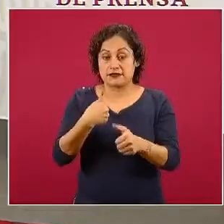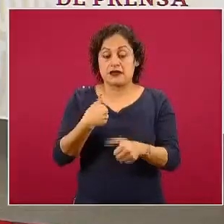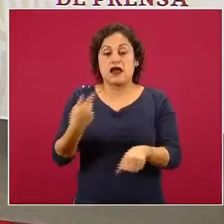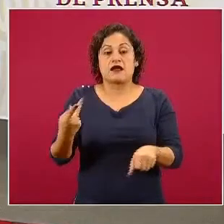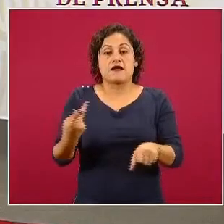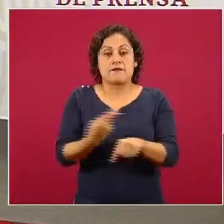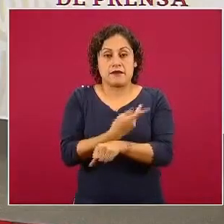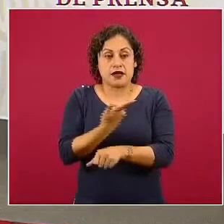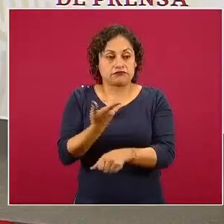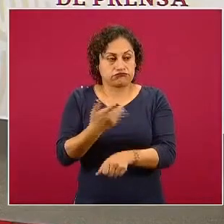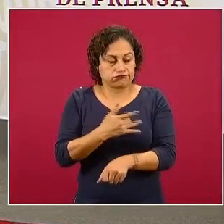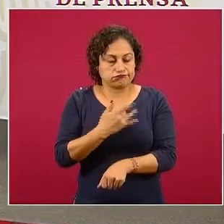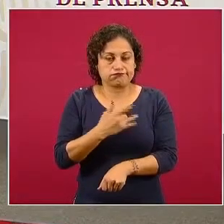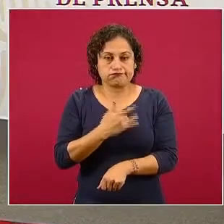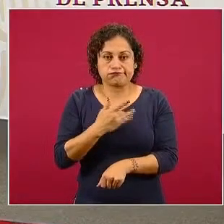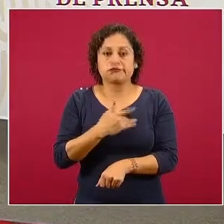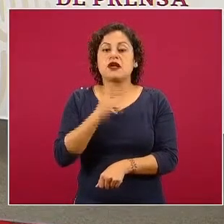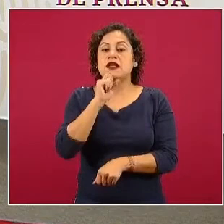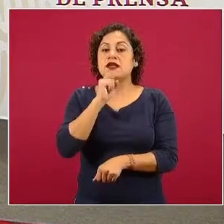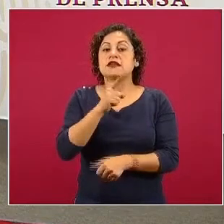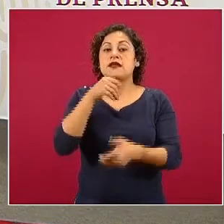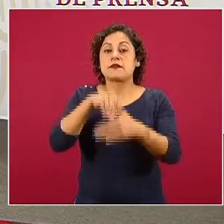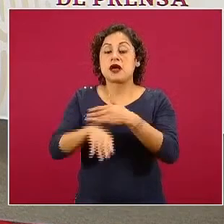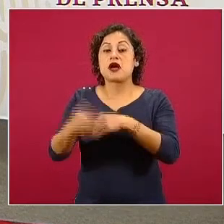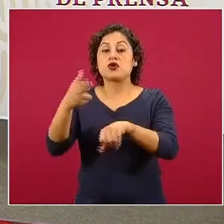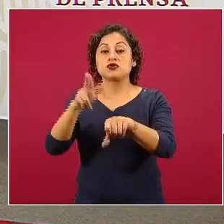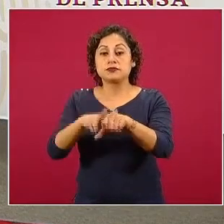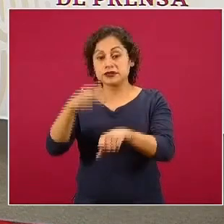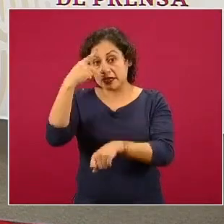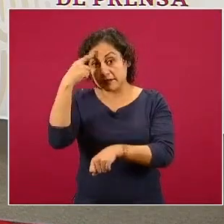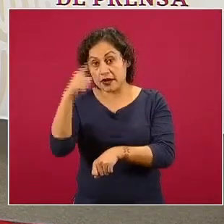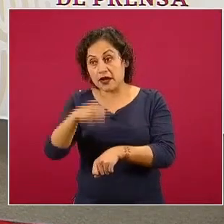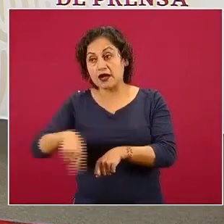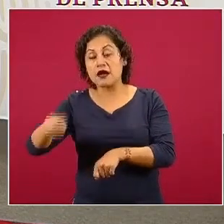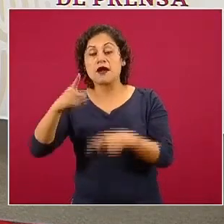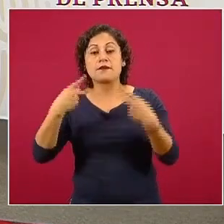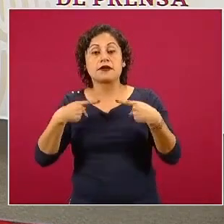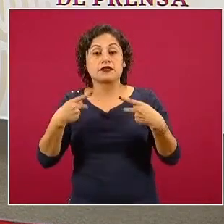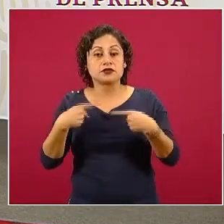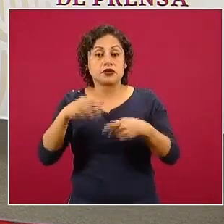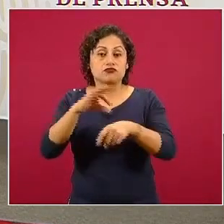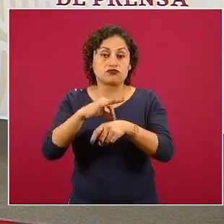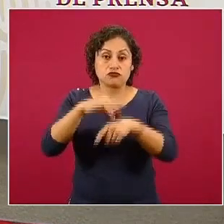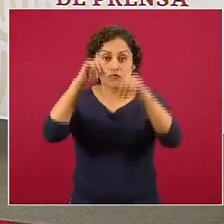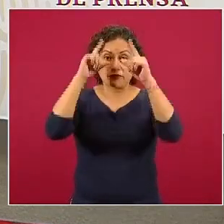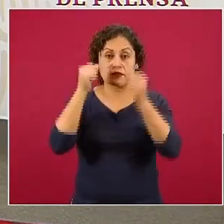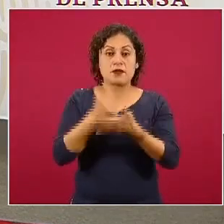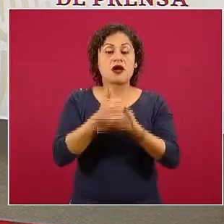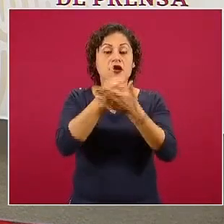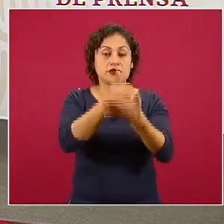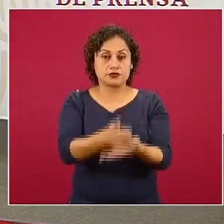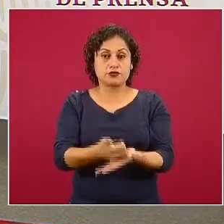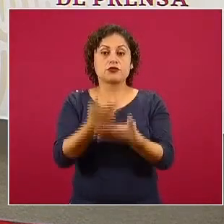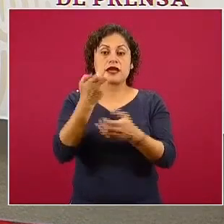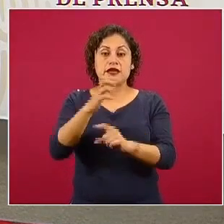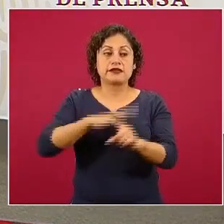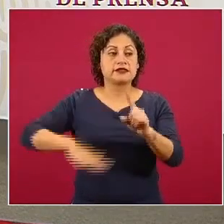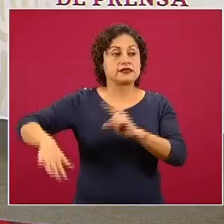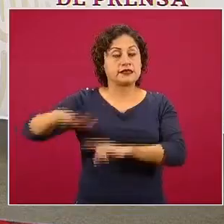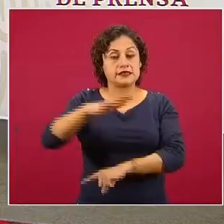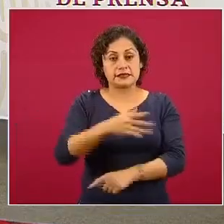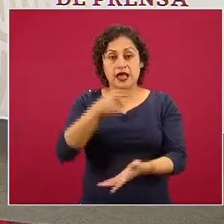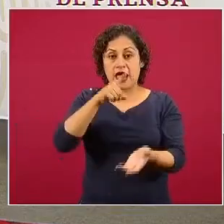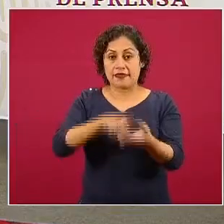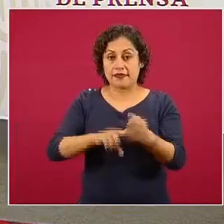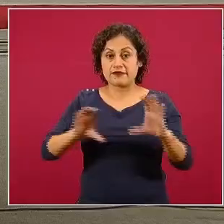seguimiento mucho más puntual, para que con todas estas estrategias, o sea, las que parten desde la comunidad, así como el incremento en